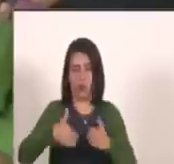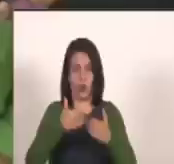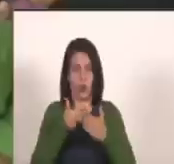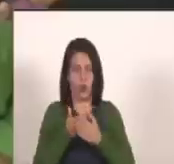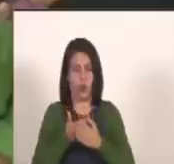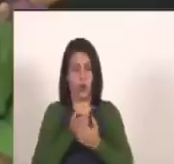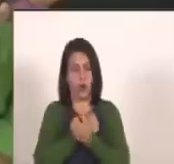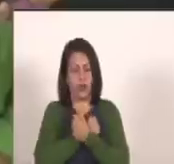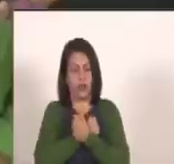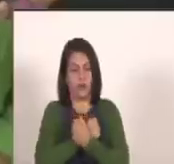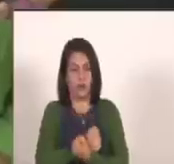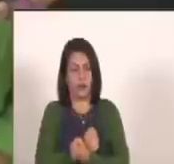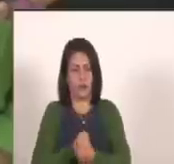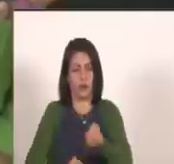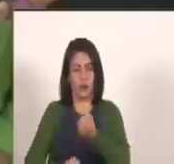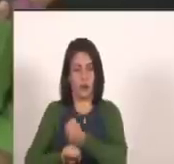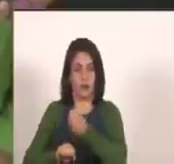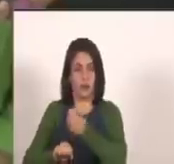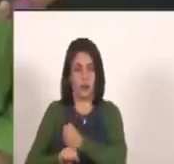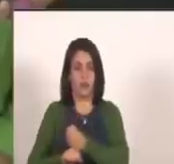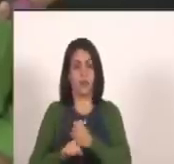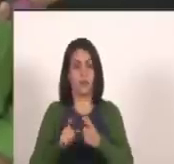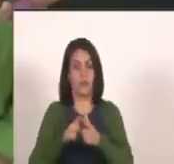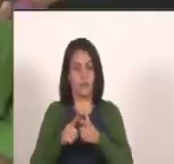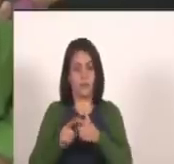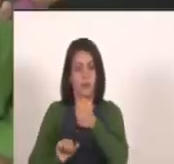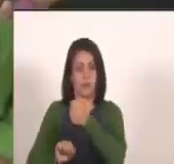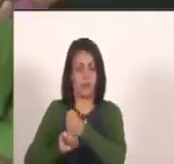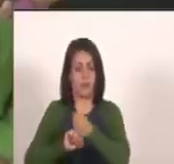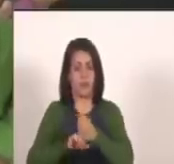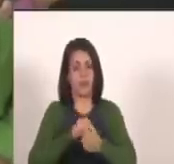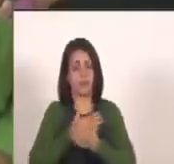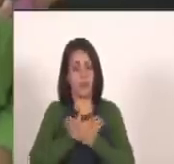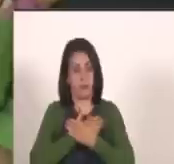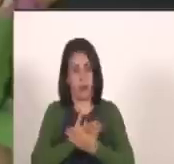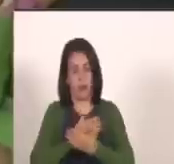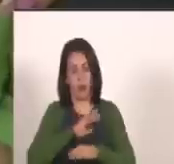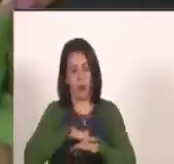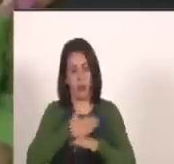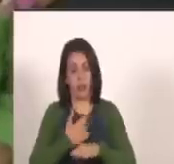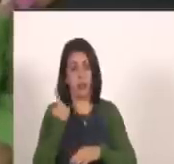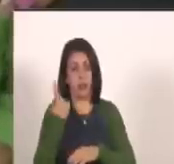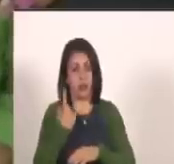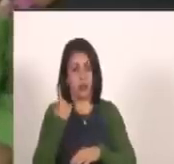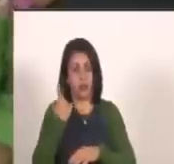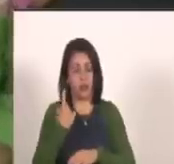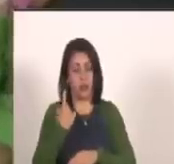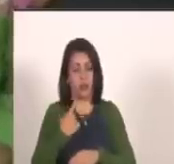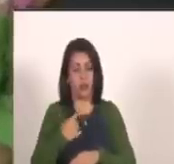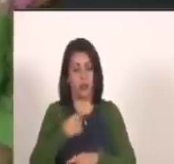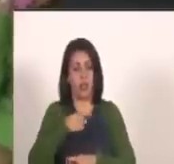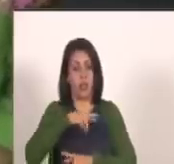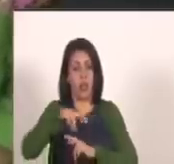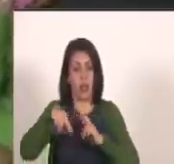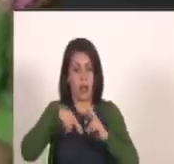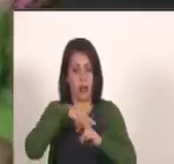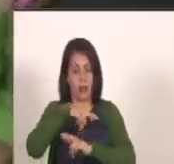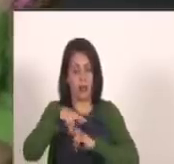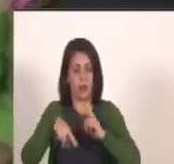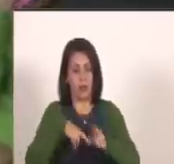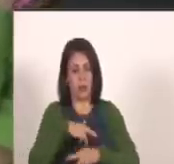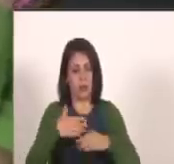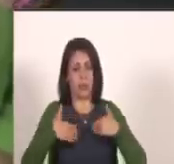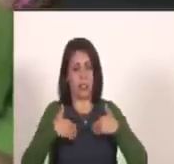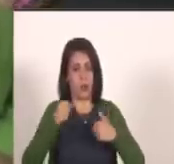un respaldo amoroso, un respaldo sororario, un respaldo solidario, porque solamente en Revolución